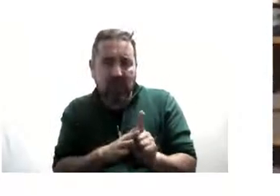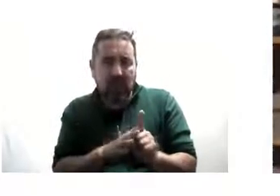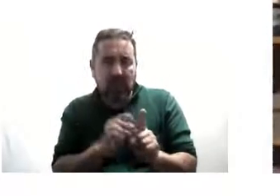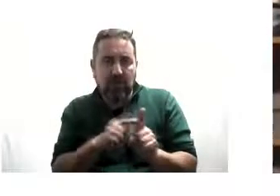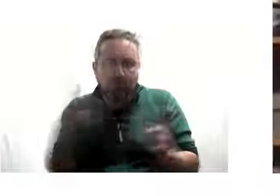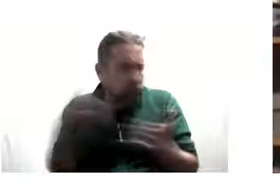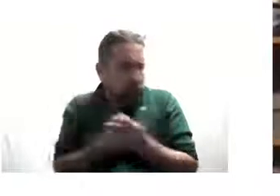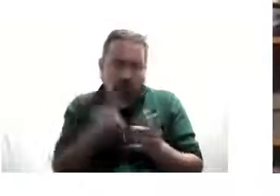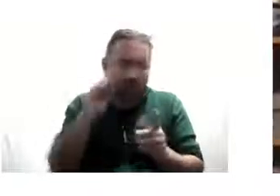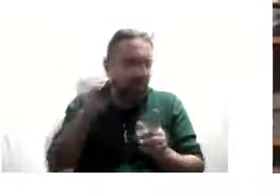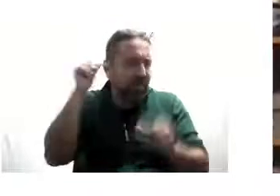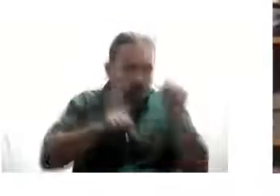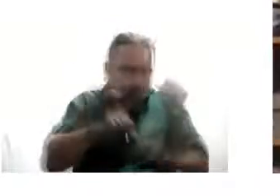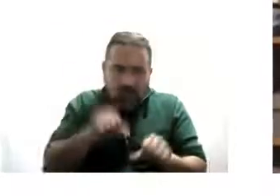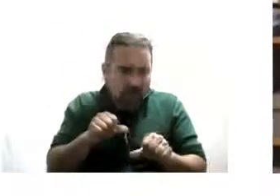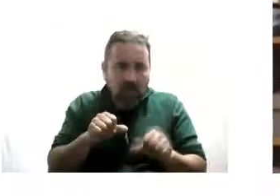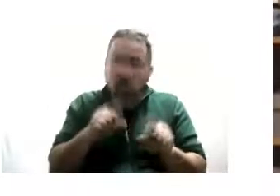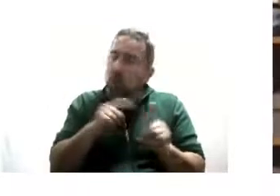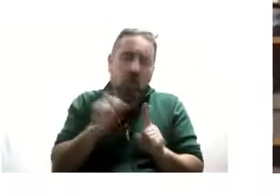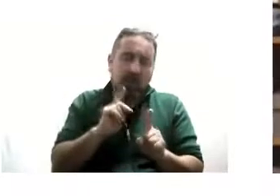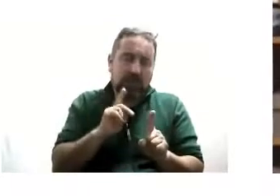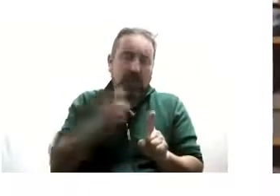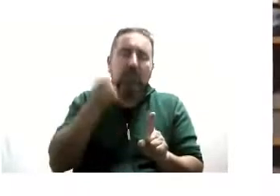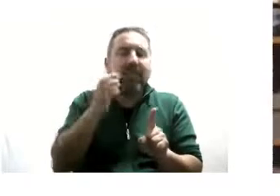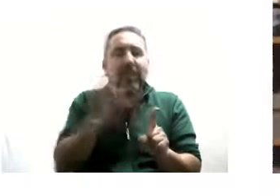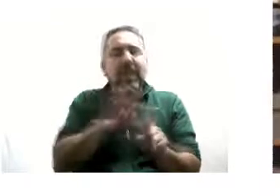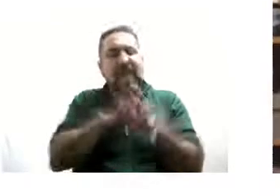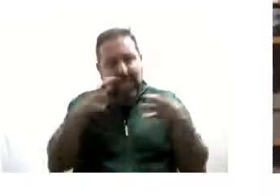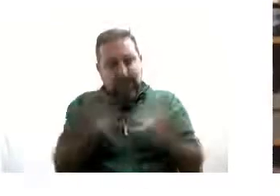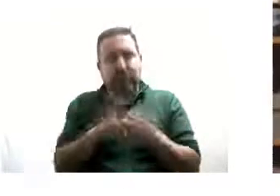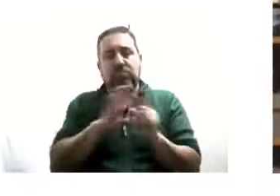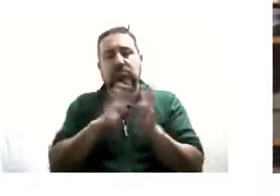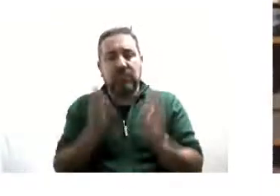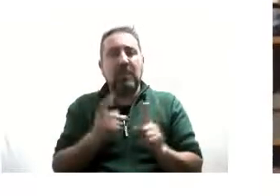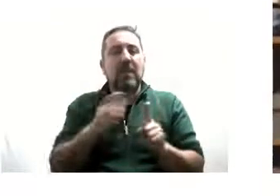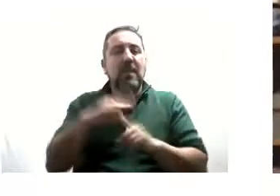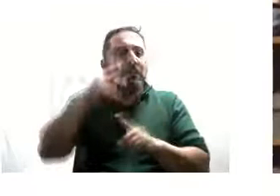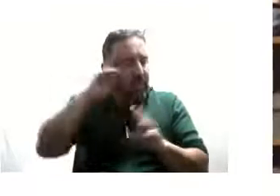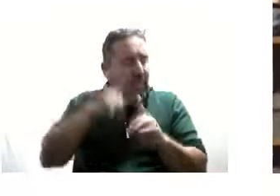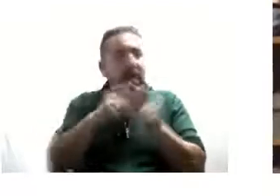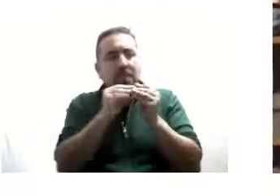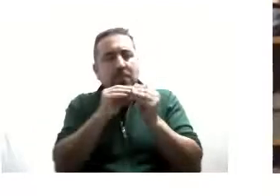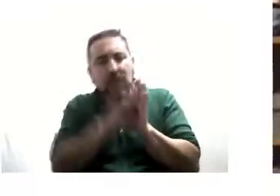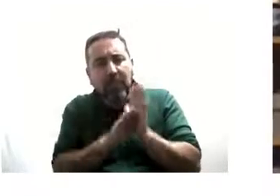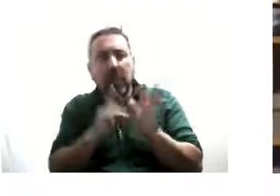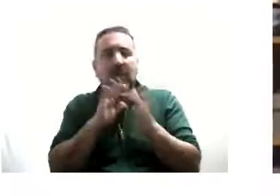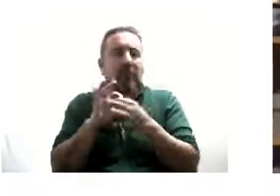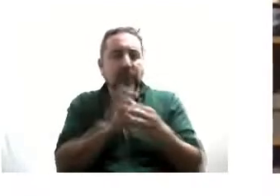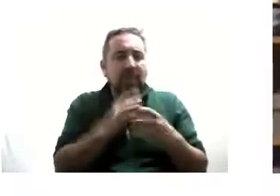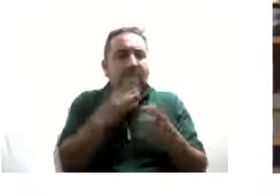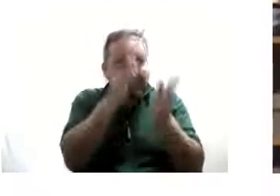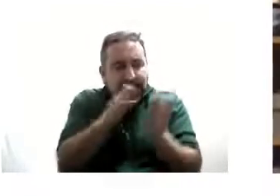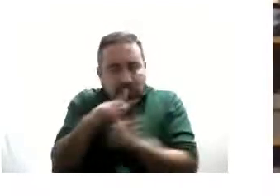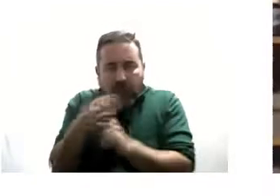Es muchísimo más importante todo el equipo que rodea y tener experiencia en programación, en rehabilitación, en indicaciones, en casos